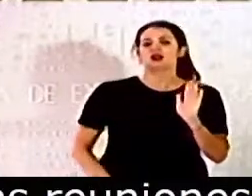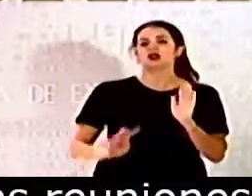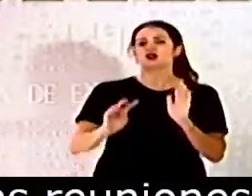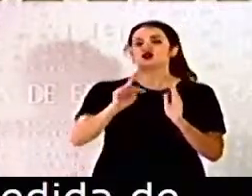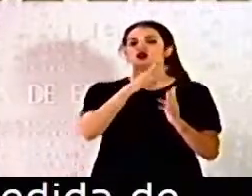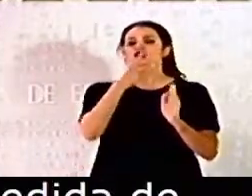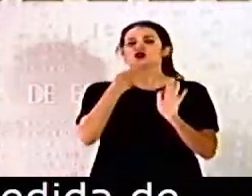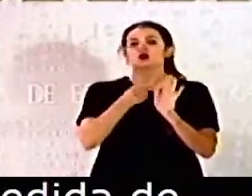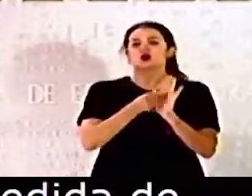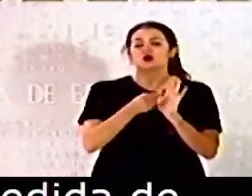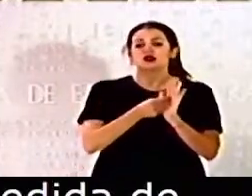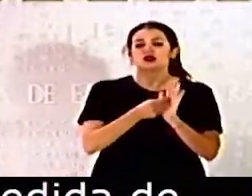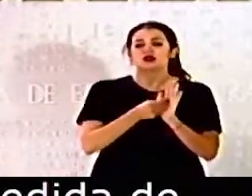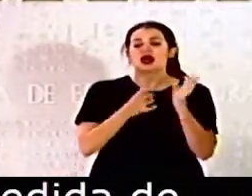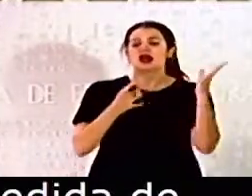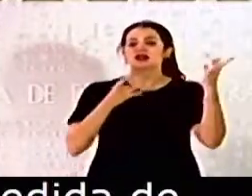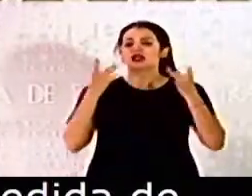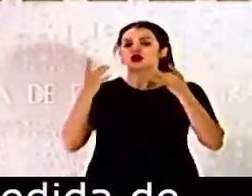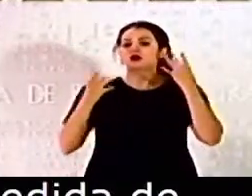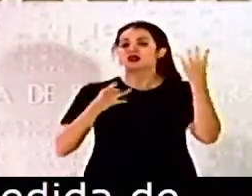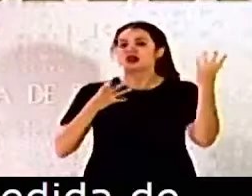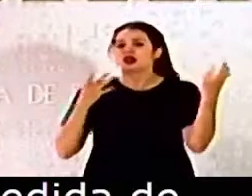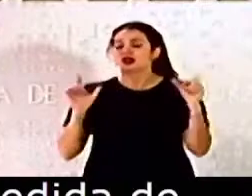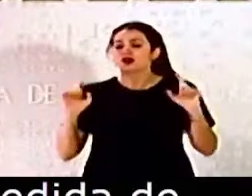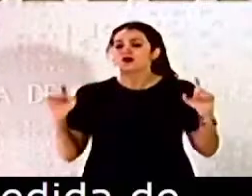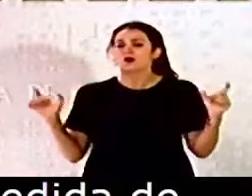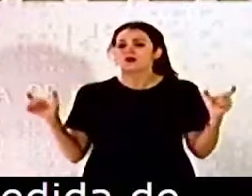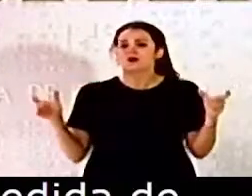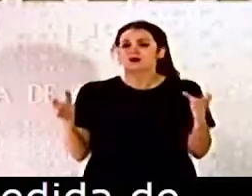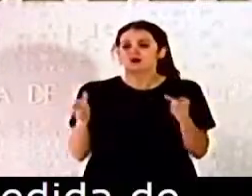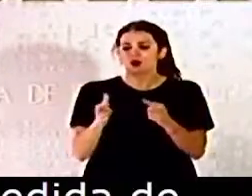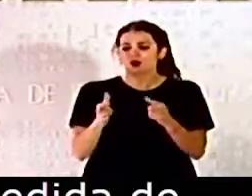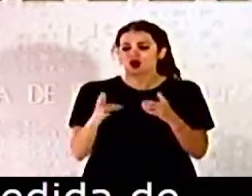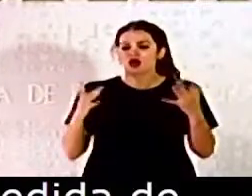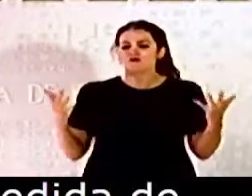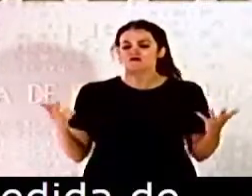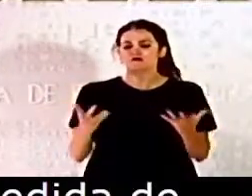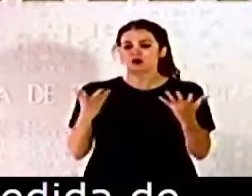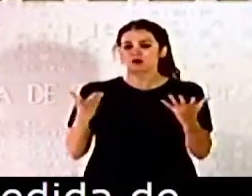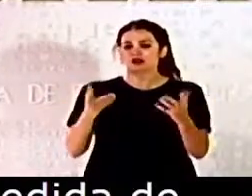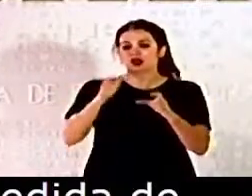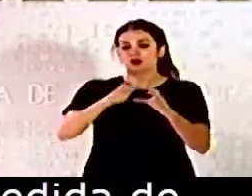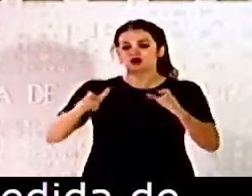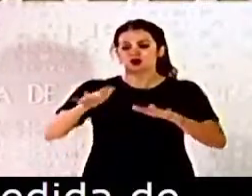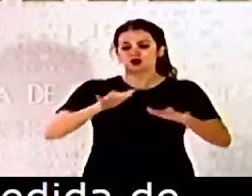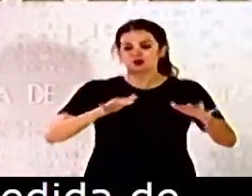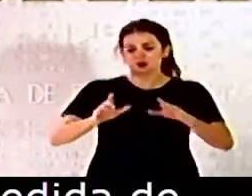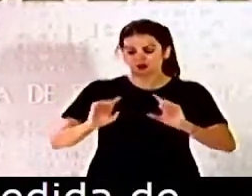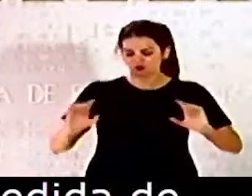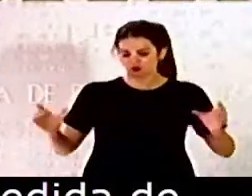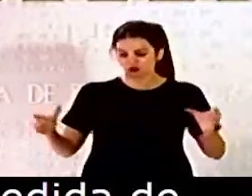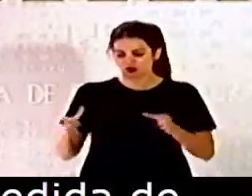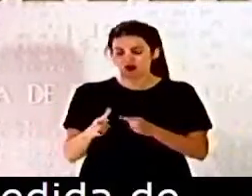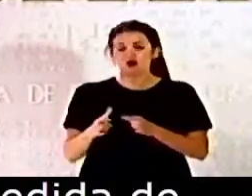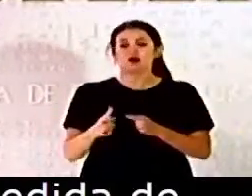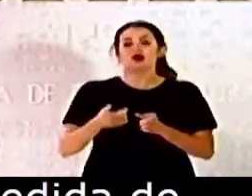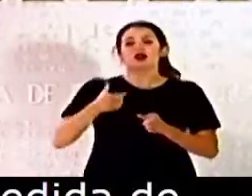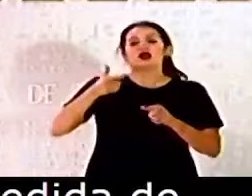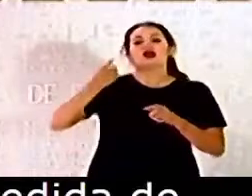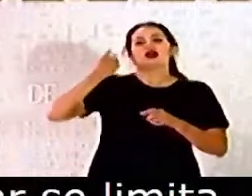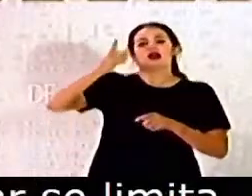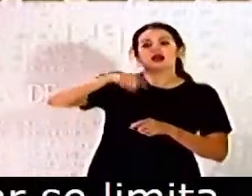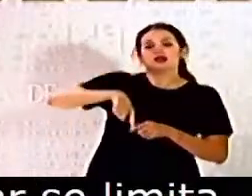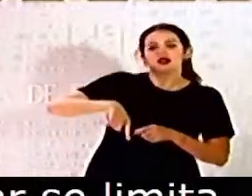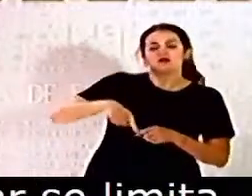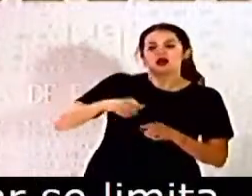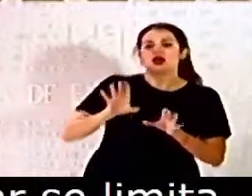se limitan actividades que fomenten la movilidad de las personas. Se reducen los aforos de los lugares